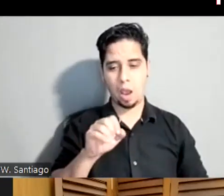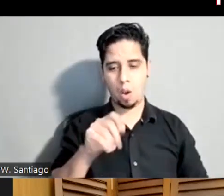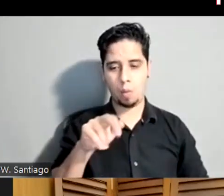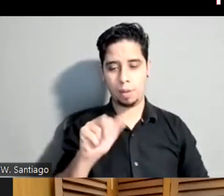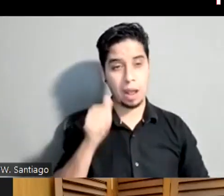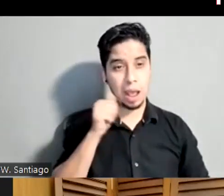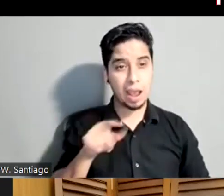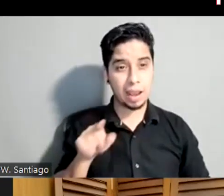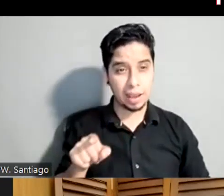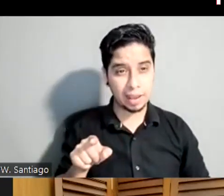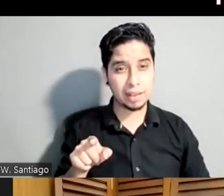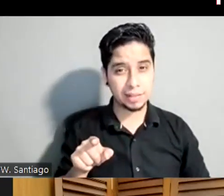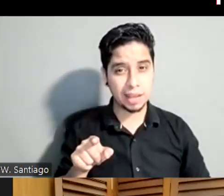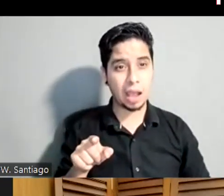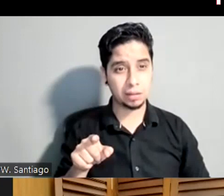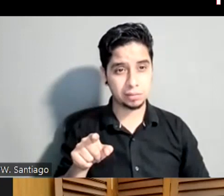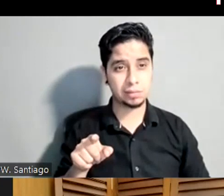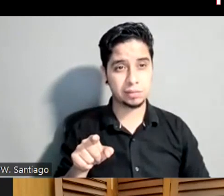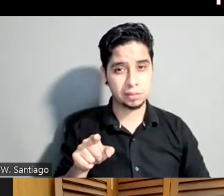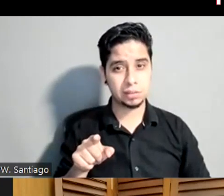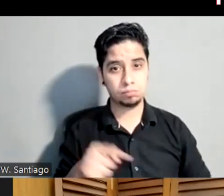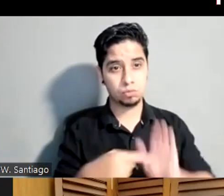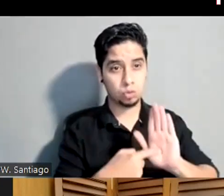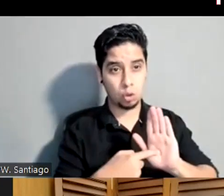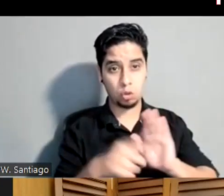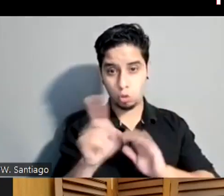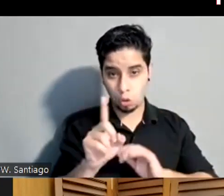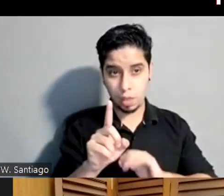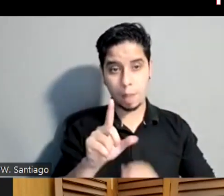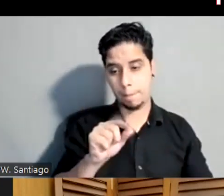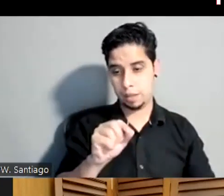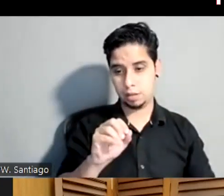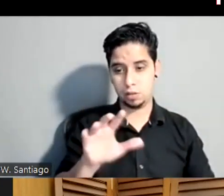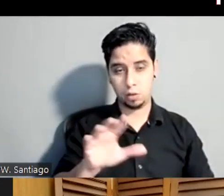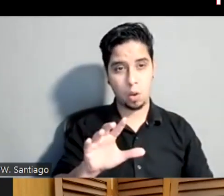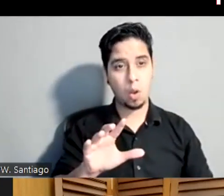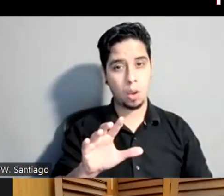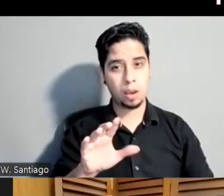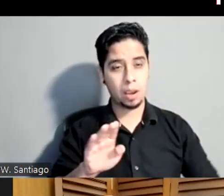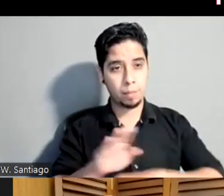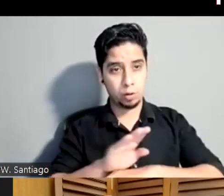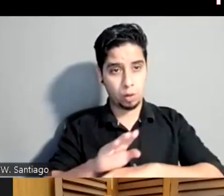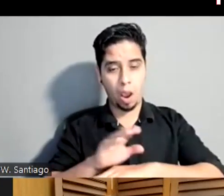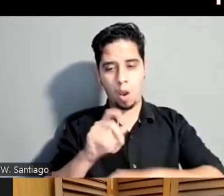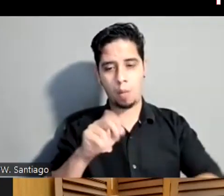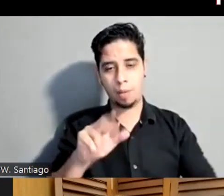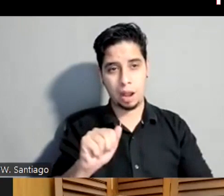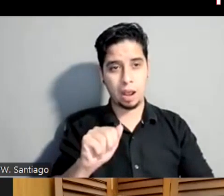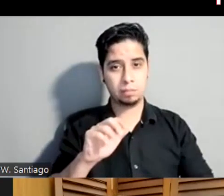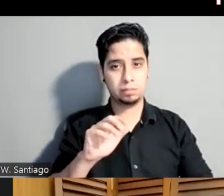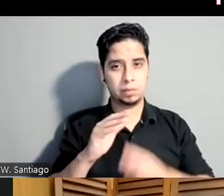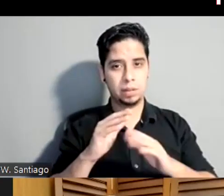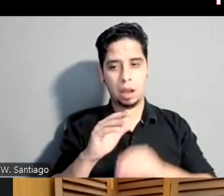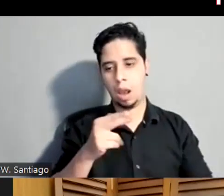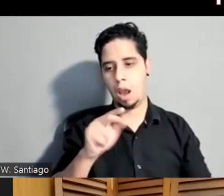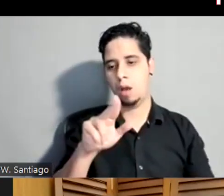el 2005 en el Metropolitan Opera House. Pero no cantando Carmen, sino Micaela, o el